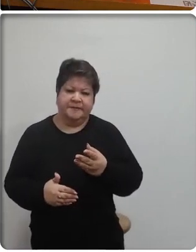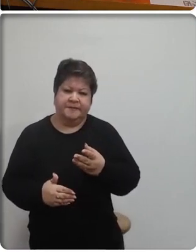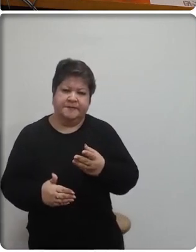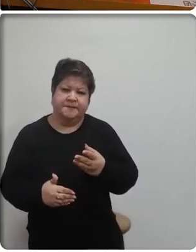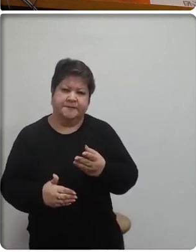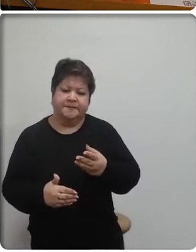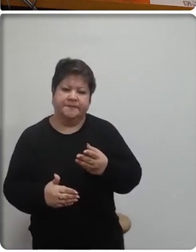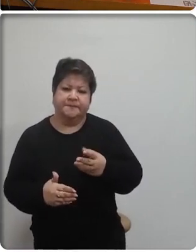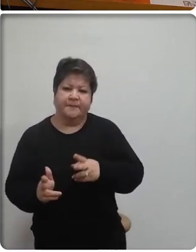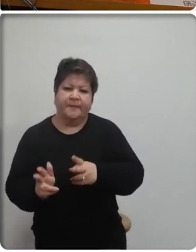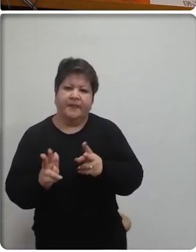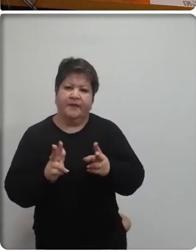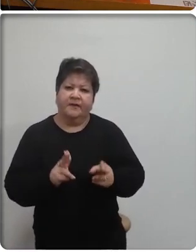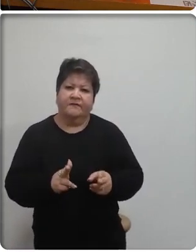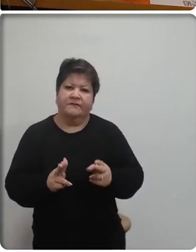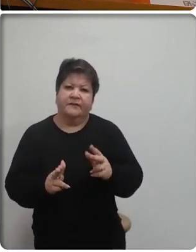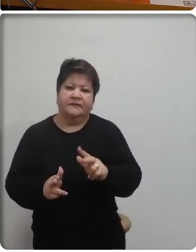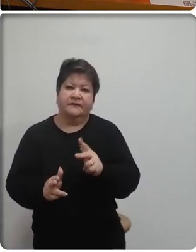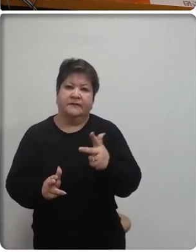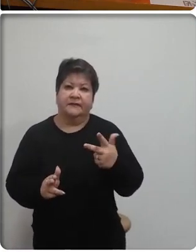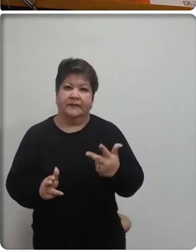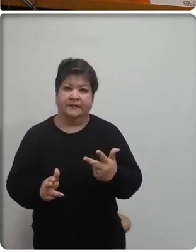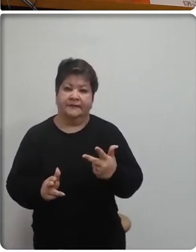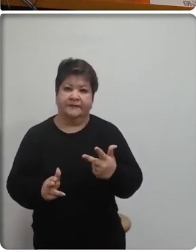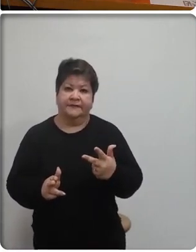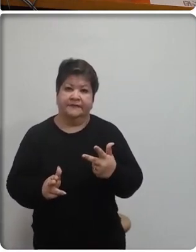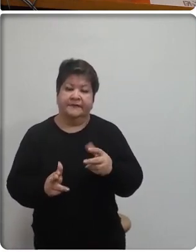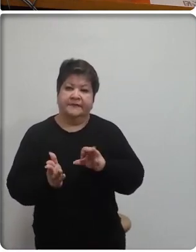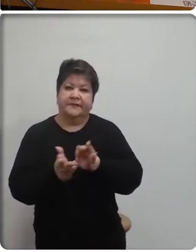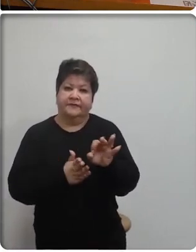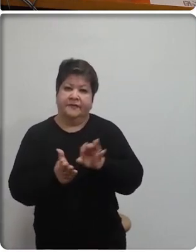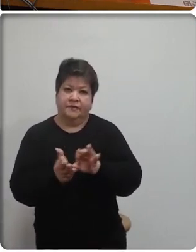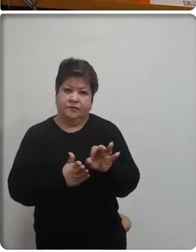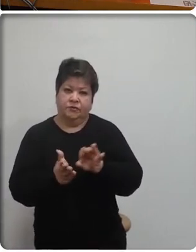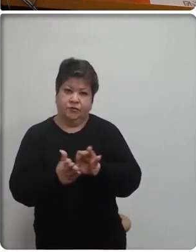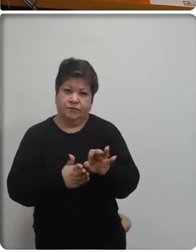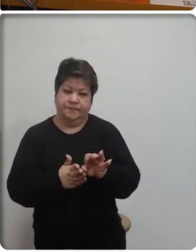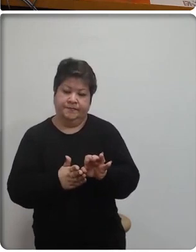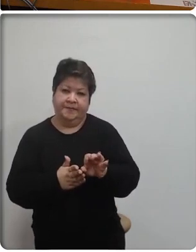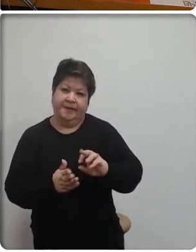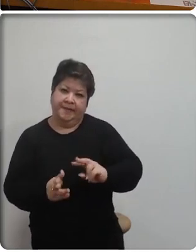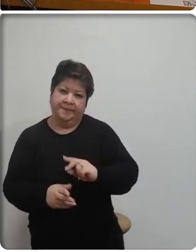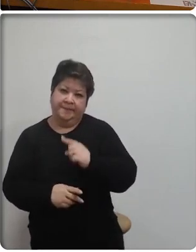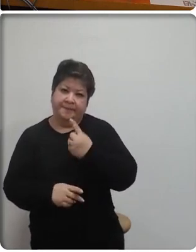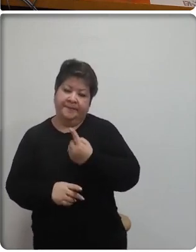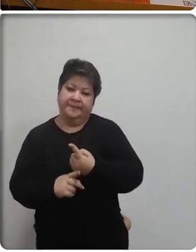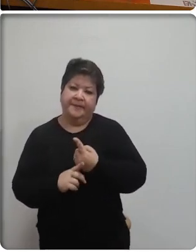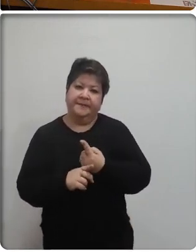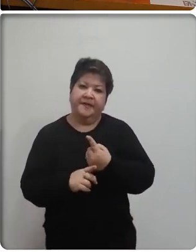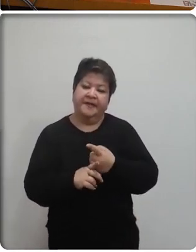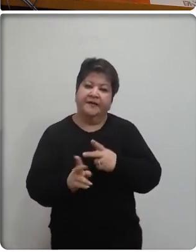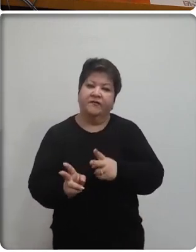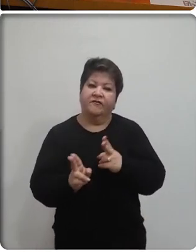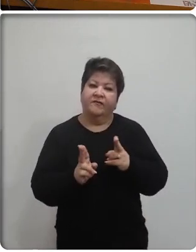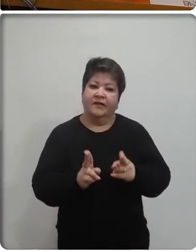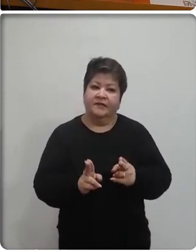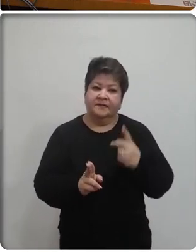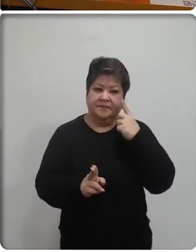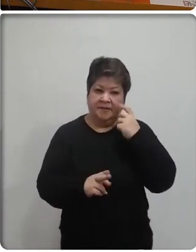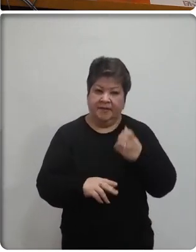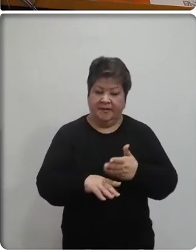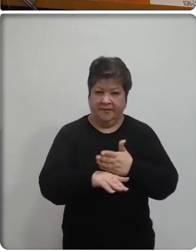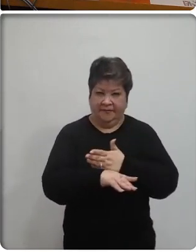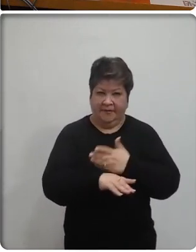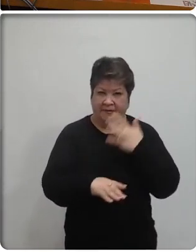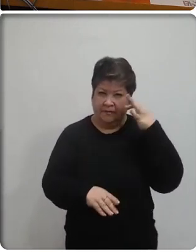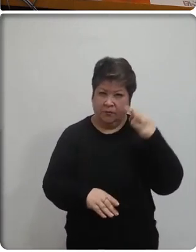es el apoyo al plan de implementación de la red de servicios. La primera fase estaba prevista y se cumplió que